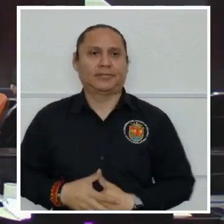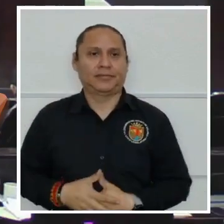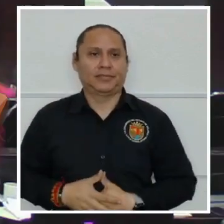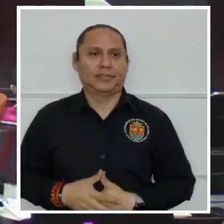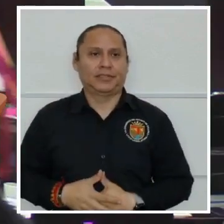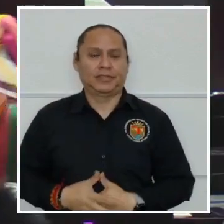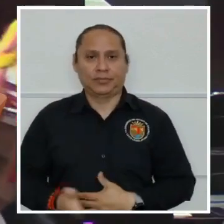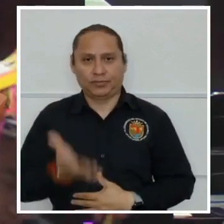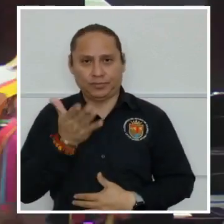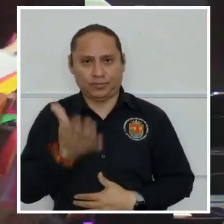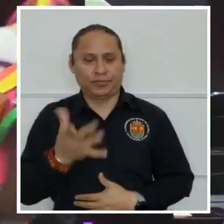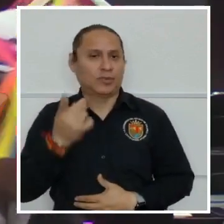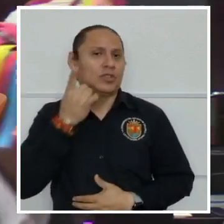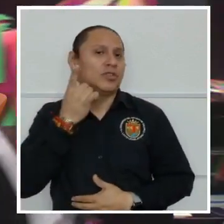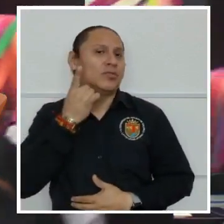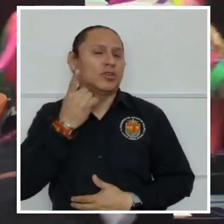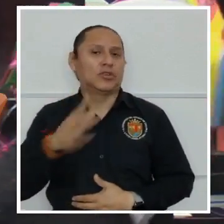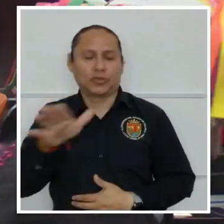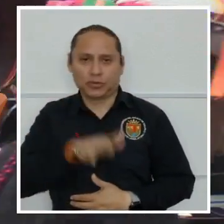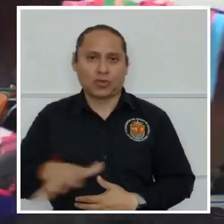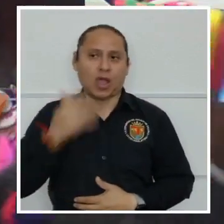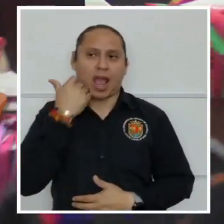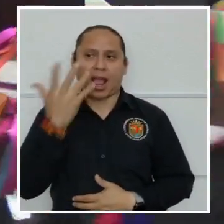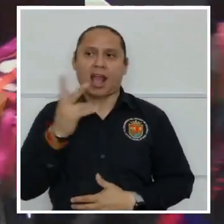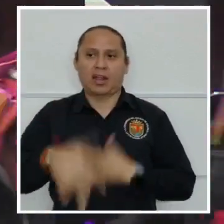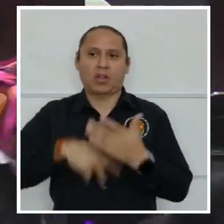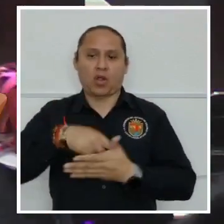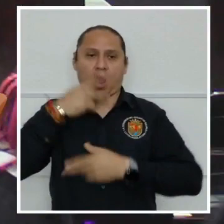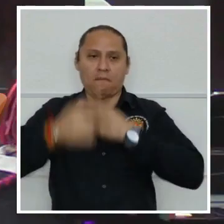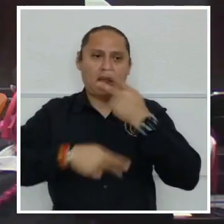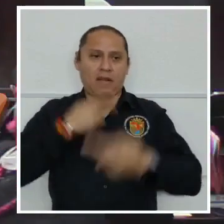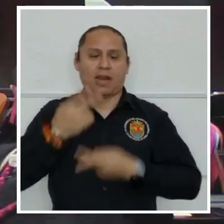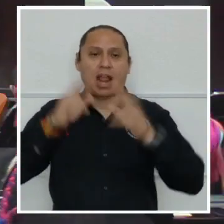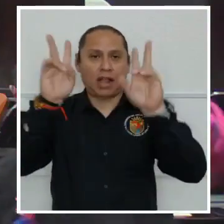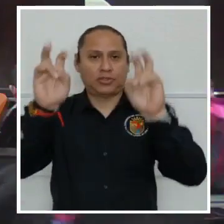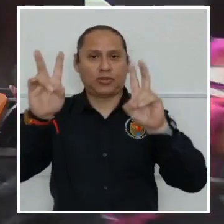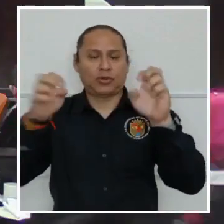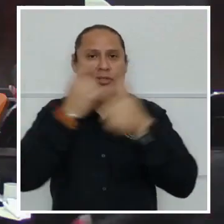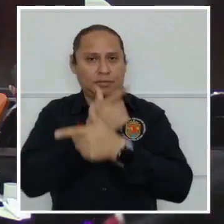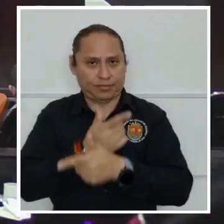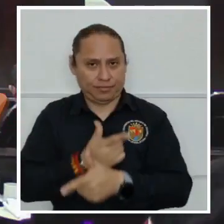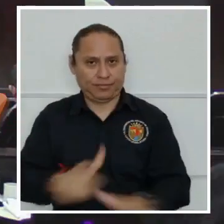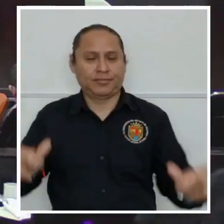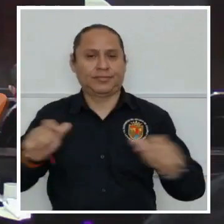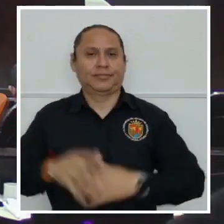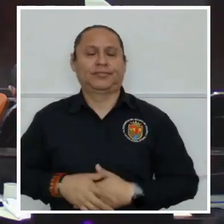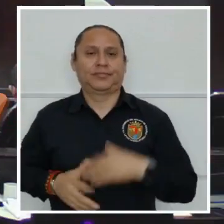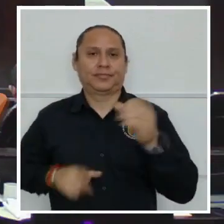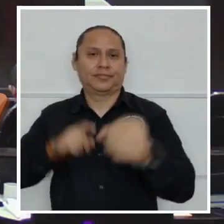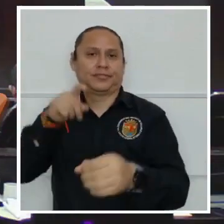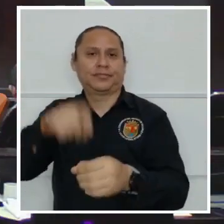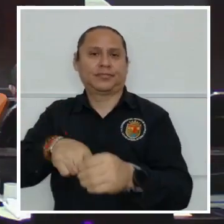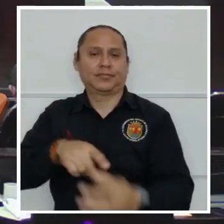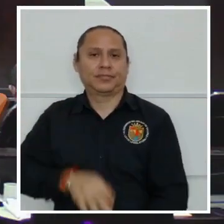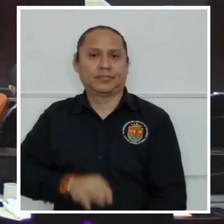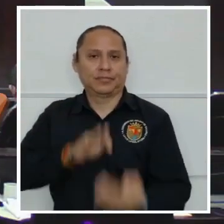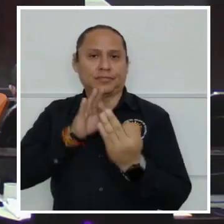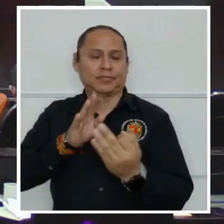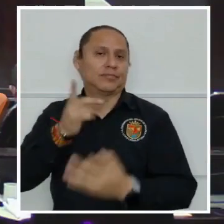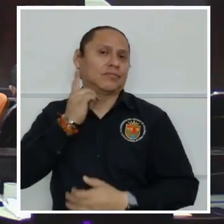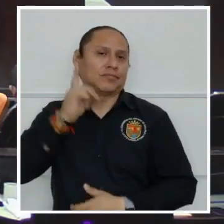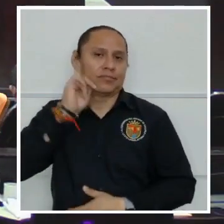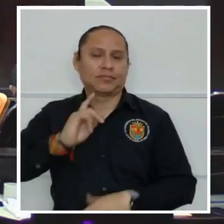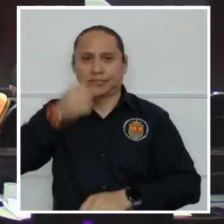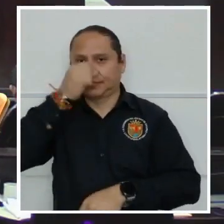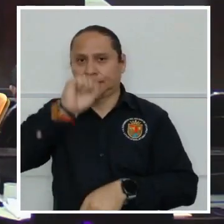Legislativo, solicito a las diputadas y los diputados que deseen hacer uso de la palabra en asuntos generales, inscríbanse personalmente